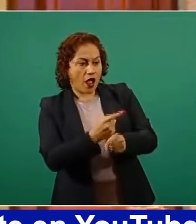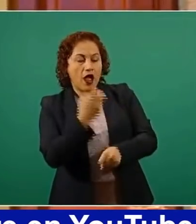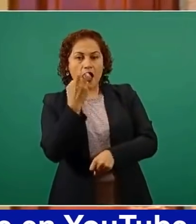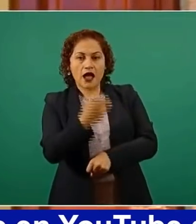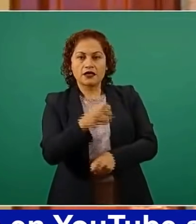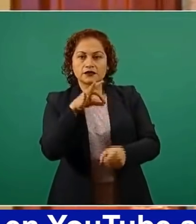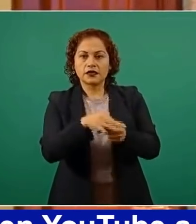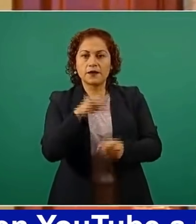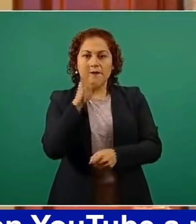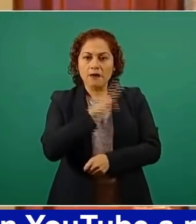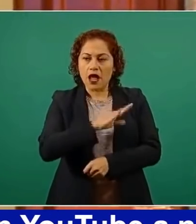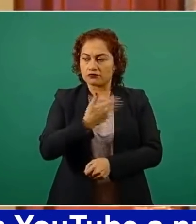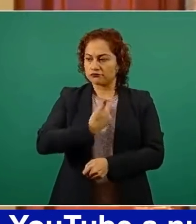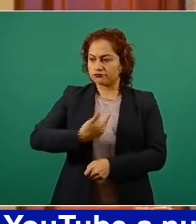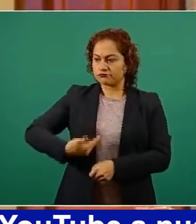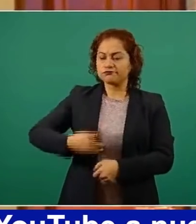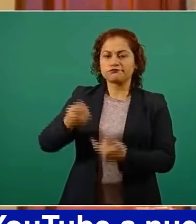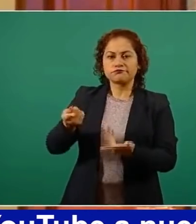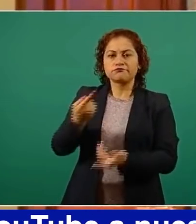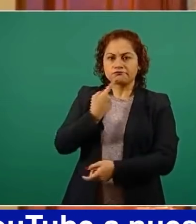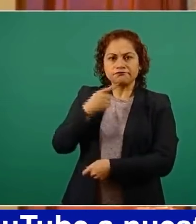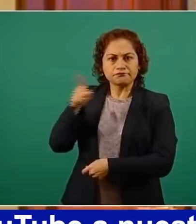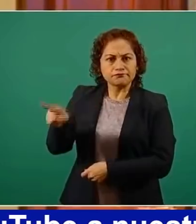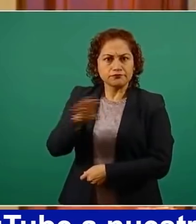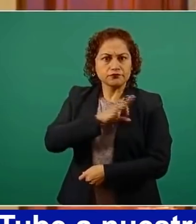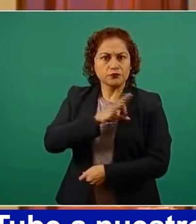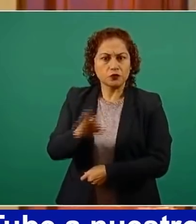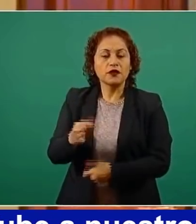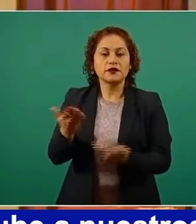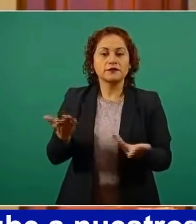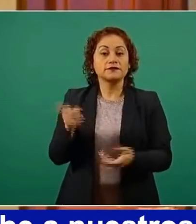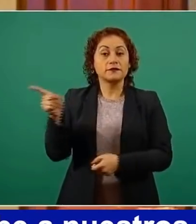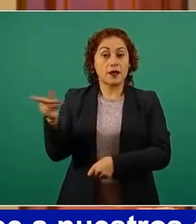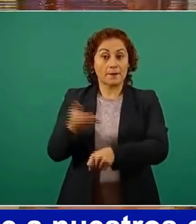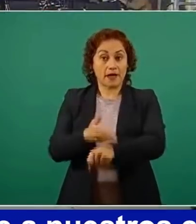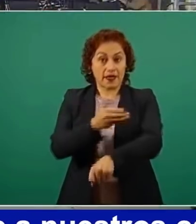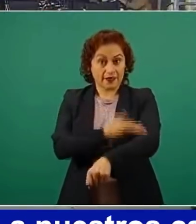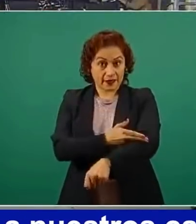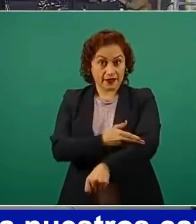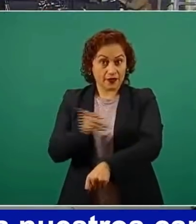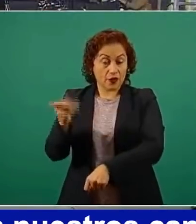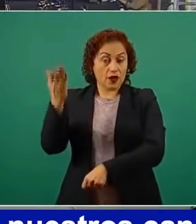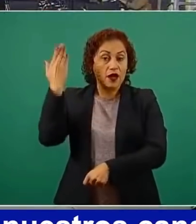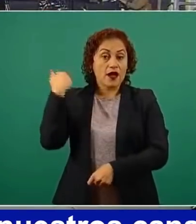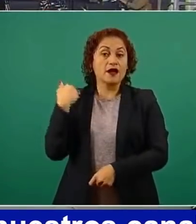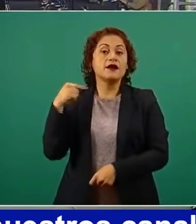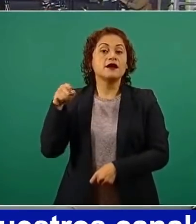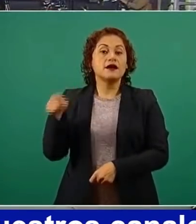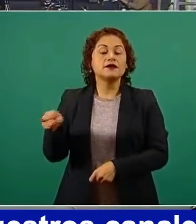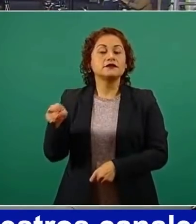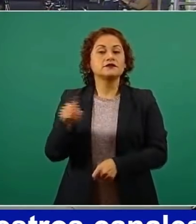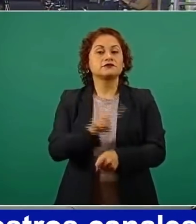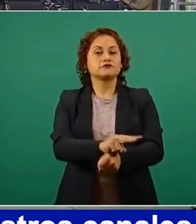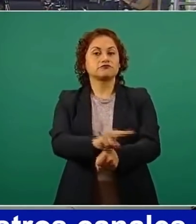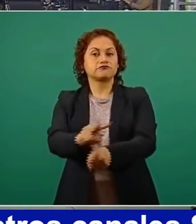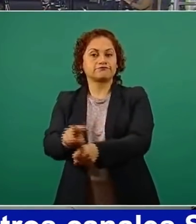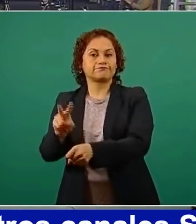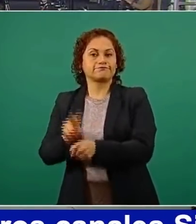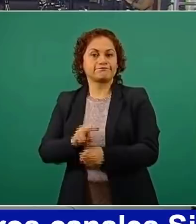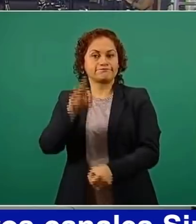Federal. Madero, como ningún otro presidente en la historia, procuró que las elecciones